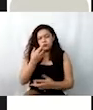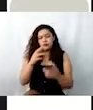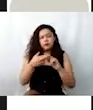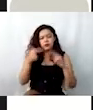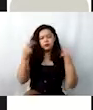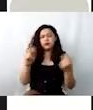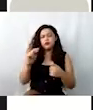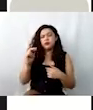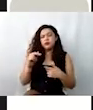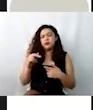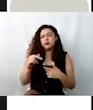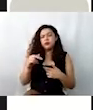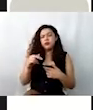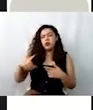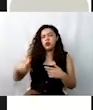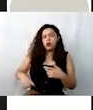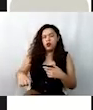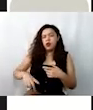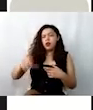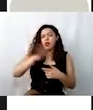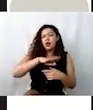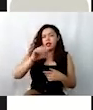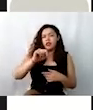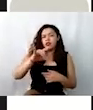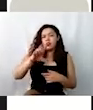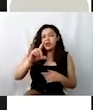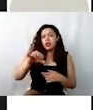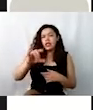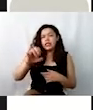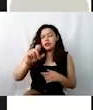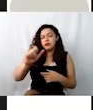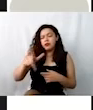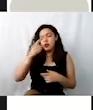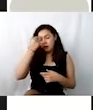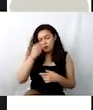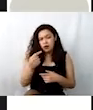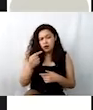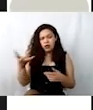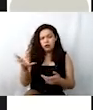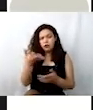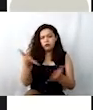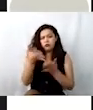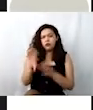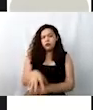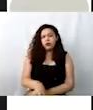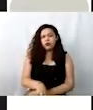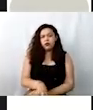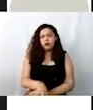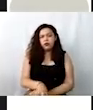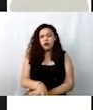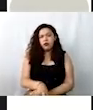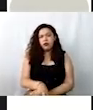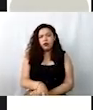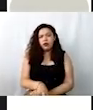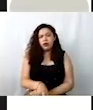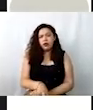de la Dominicana, también con el apoyo de sociedad civil y varias organizaciones que están trabajando en esas comisiones, de la cual es la Alianza ONG,